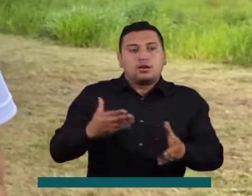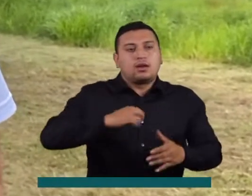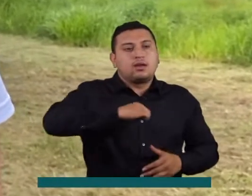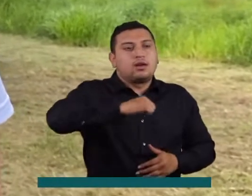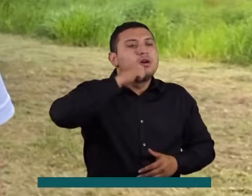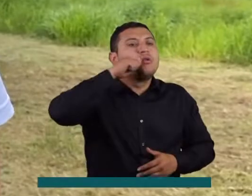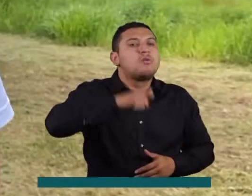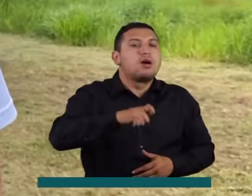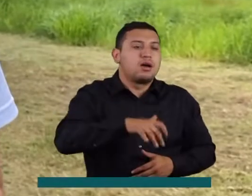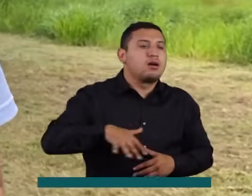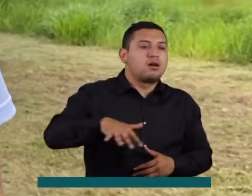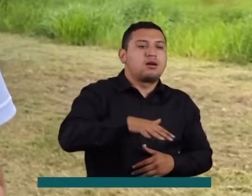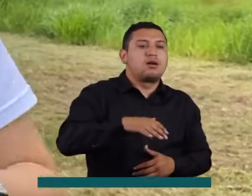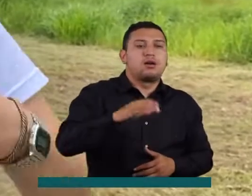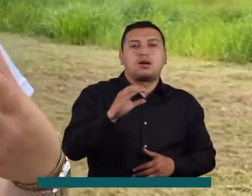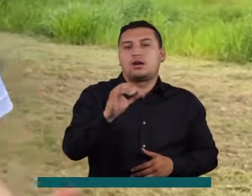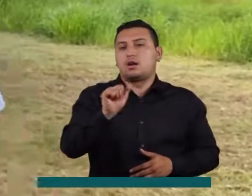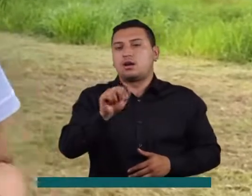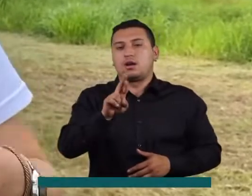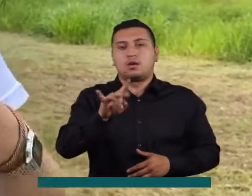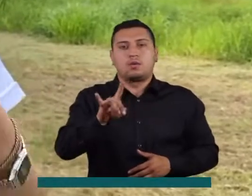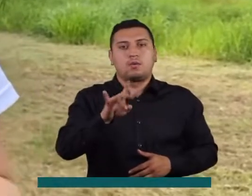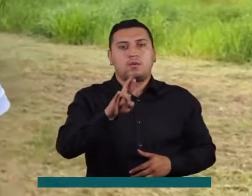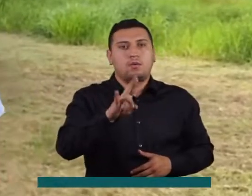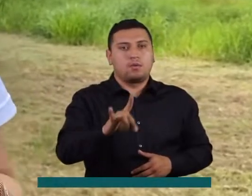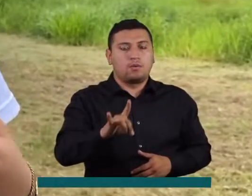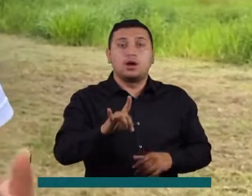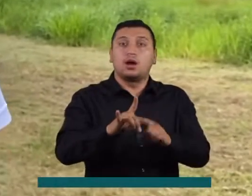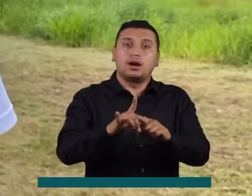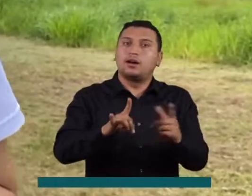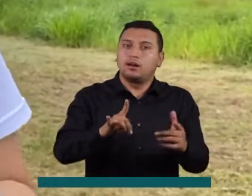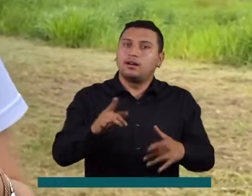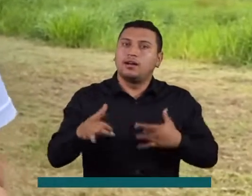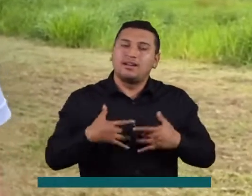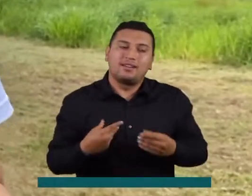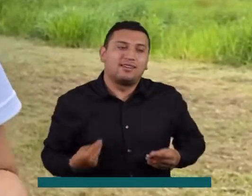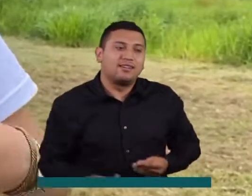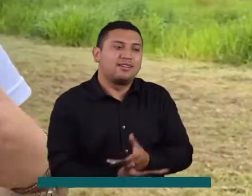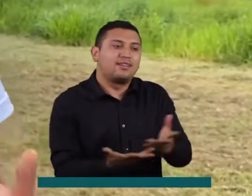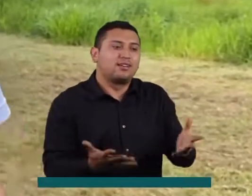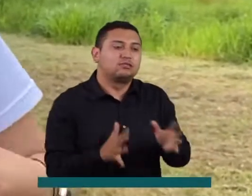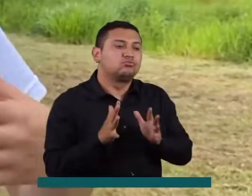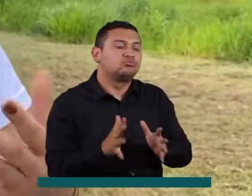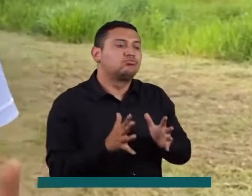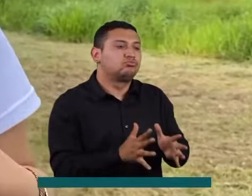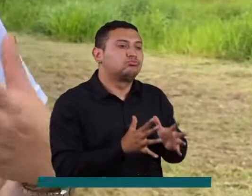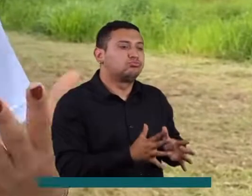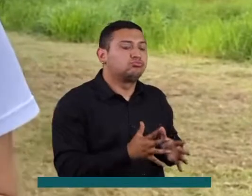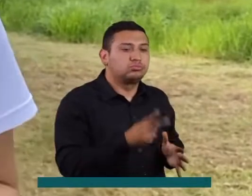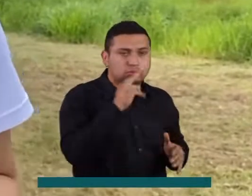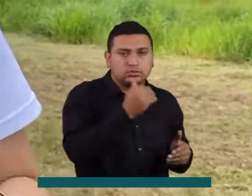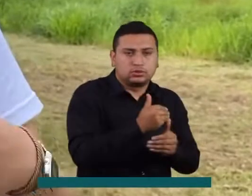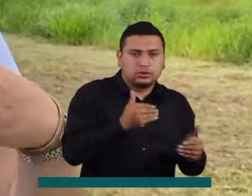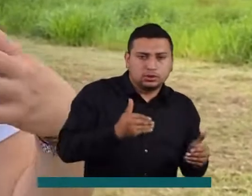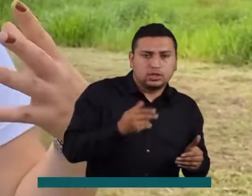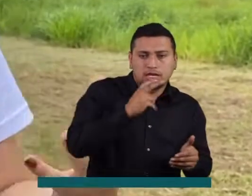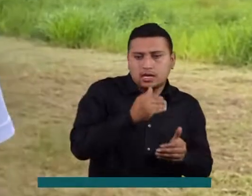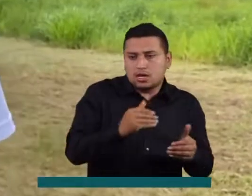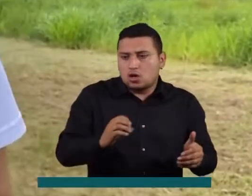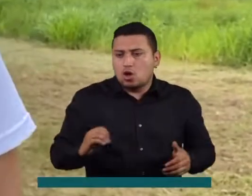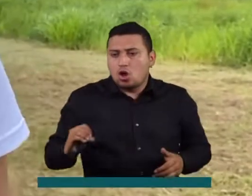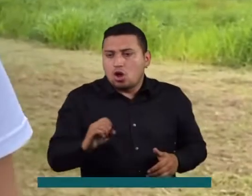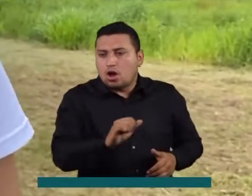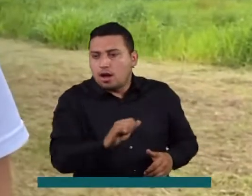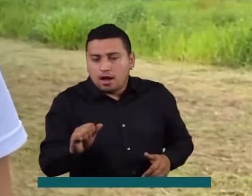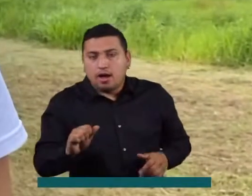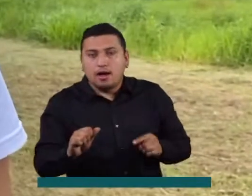en el territorio de Carurú, dando alegría, prevención, capacitación a los niños, niñas, jóvenes, adolescentes, padres de familia y la